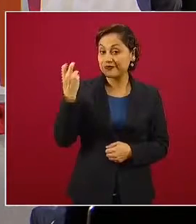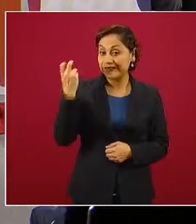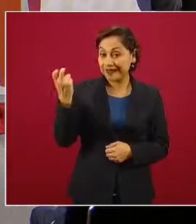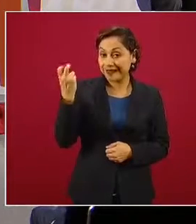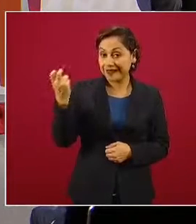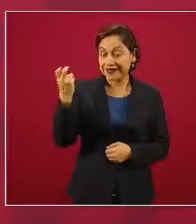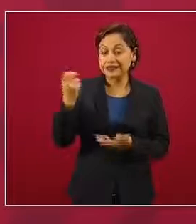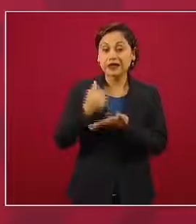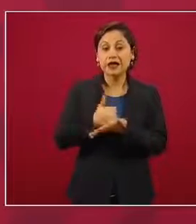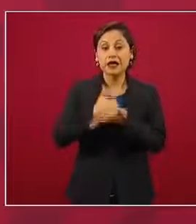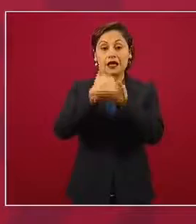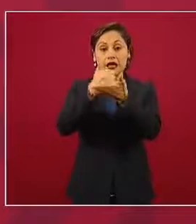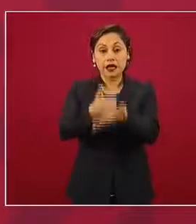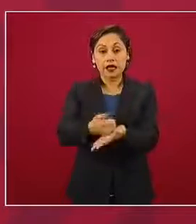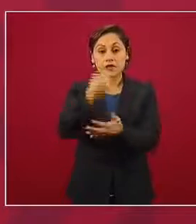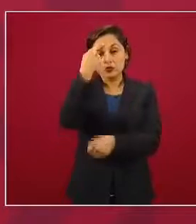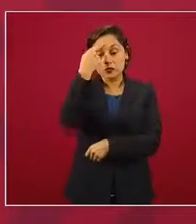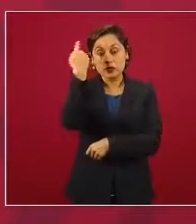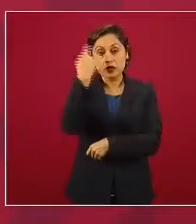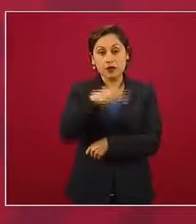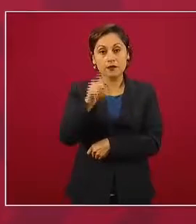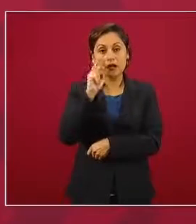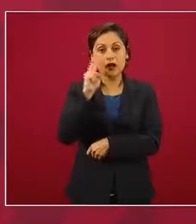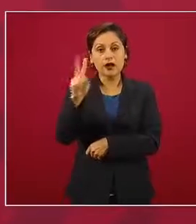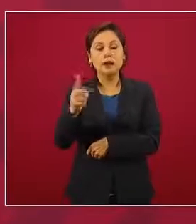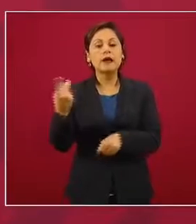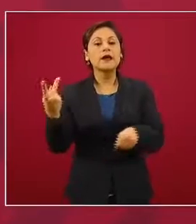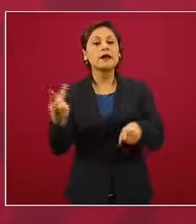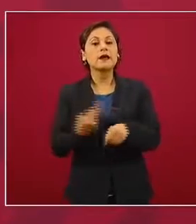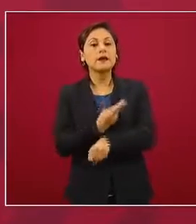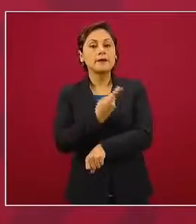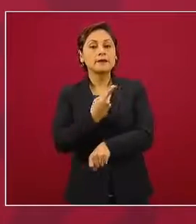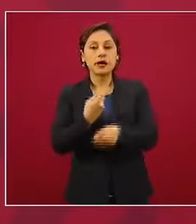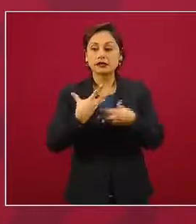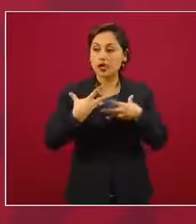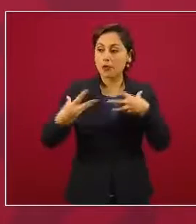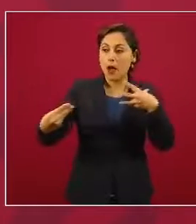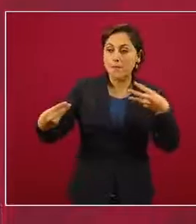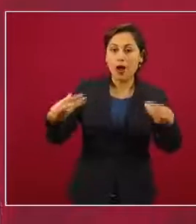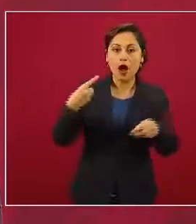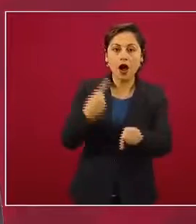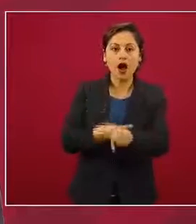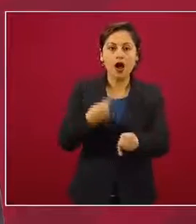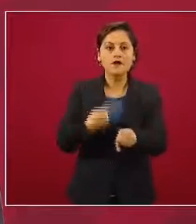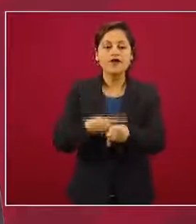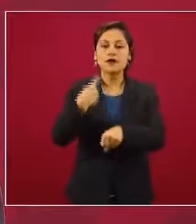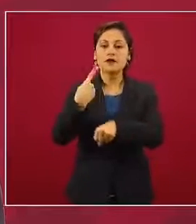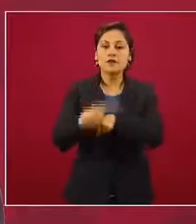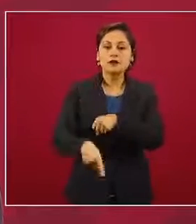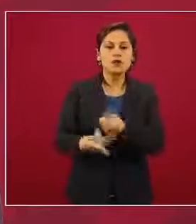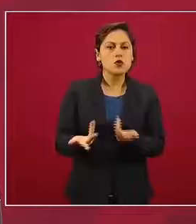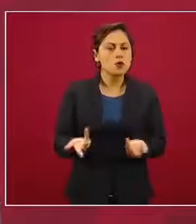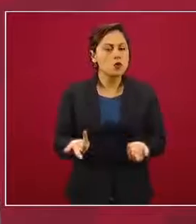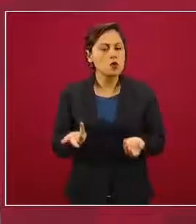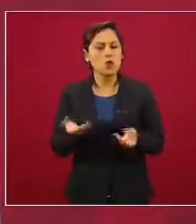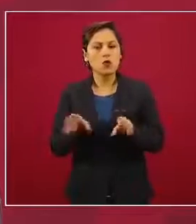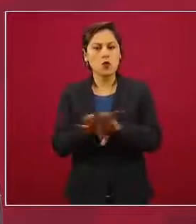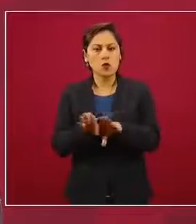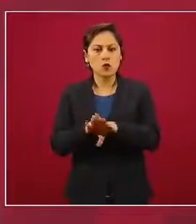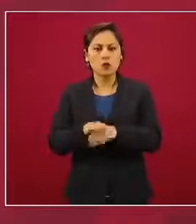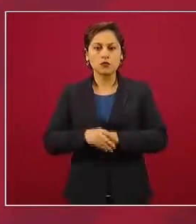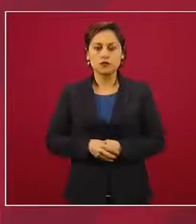para identificar el riesgo epidémico, la situación en la que se encuentra la epidemia de COVID-19 en el